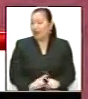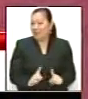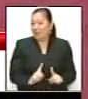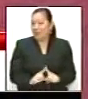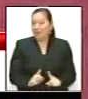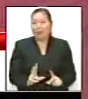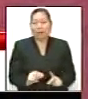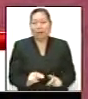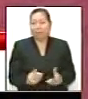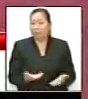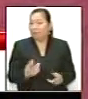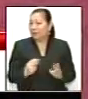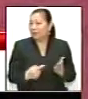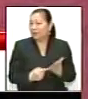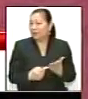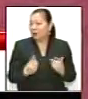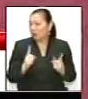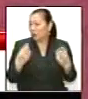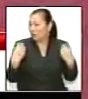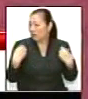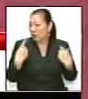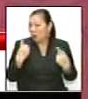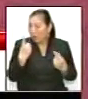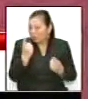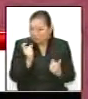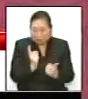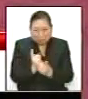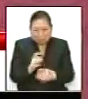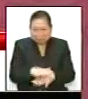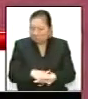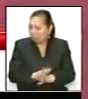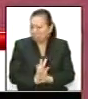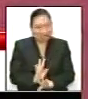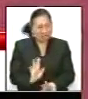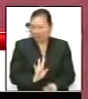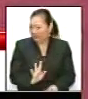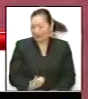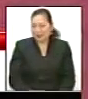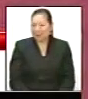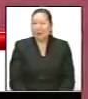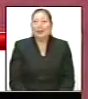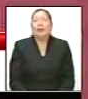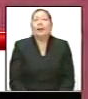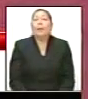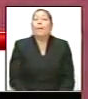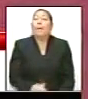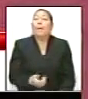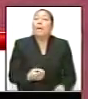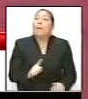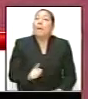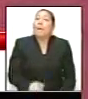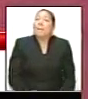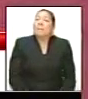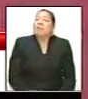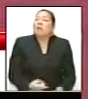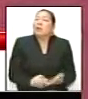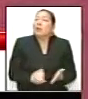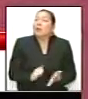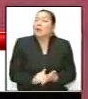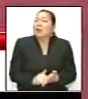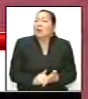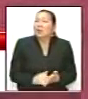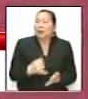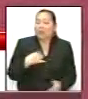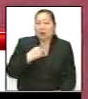esto no se va a resolver con un técnico en una oficina, ¿no? Y la otra cosa es cuando, entonces por eso